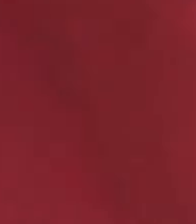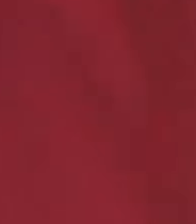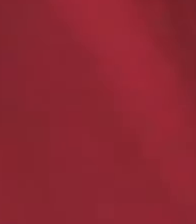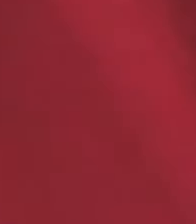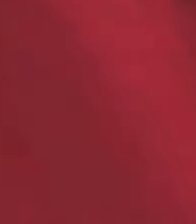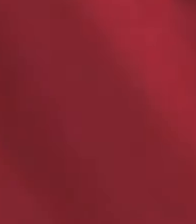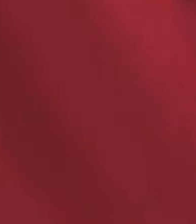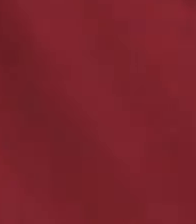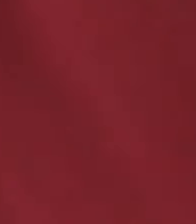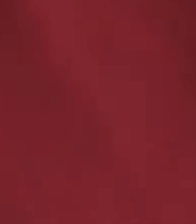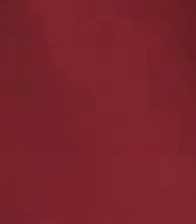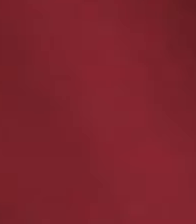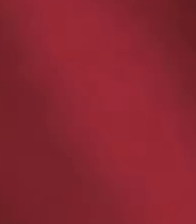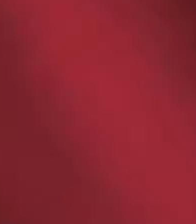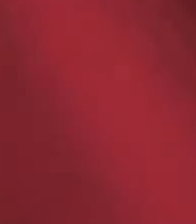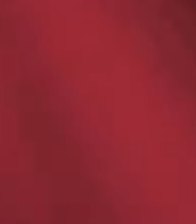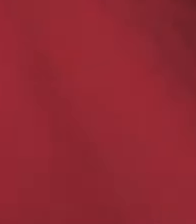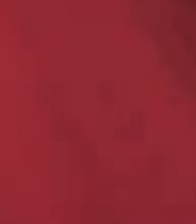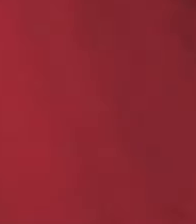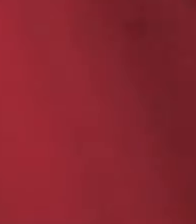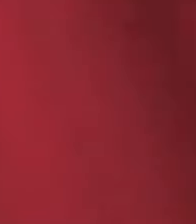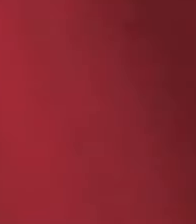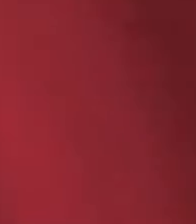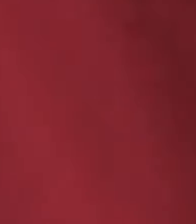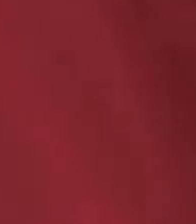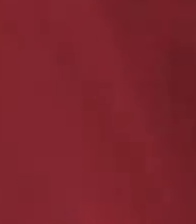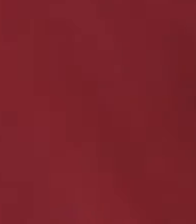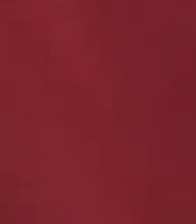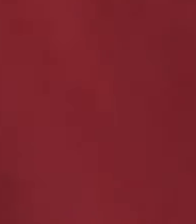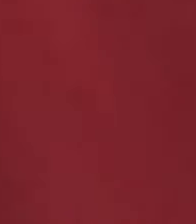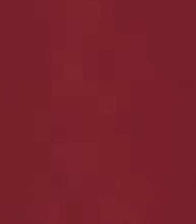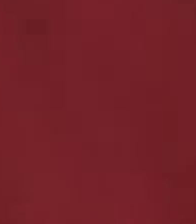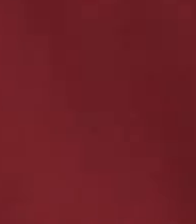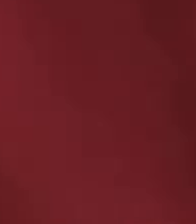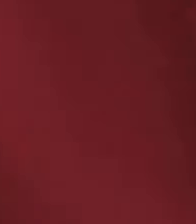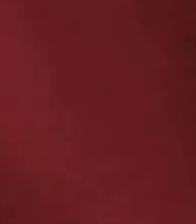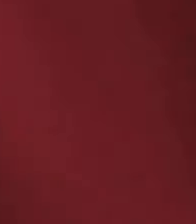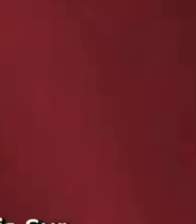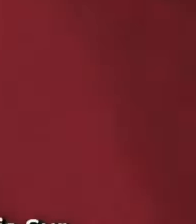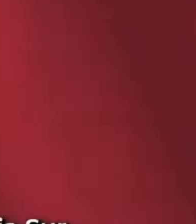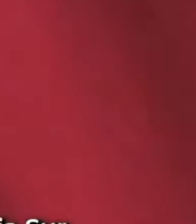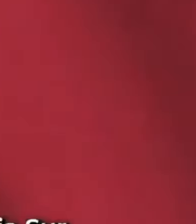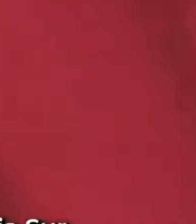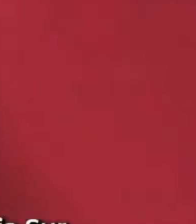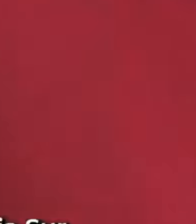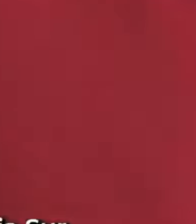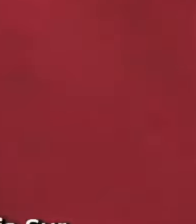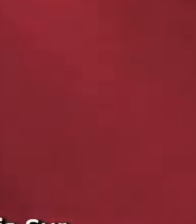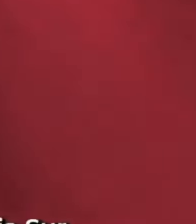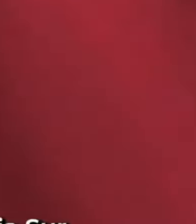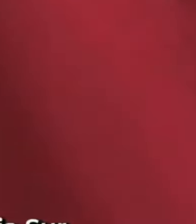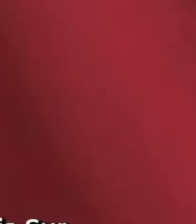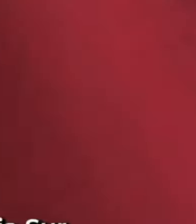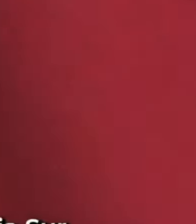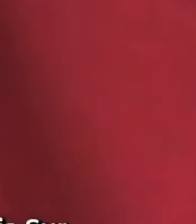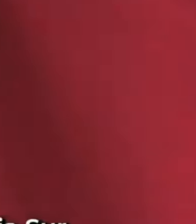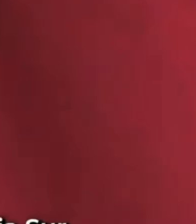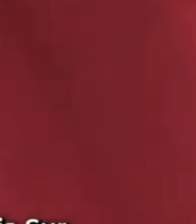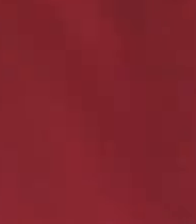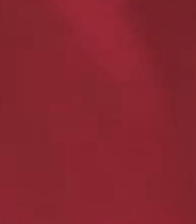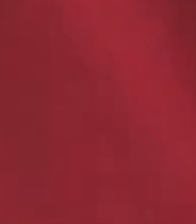¿Qué tal? Buen día, yo soy la doctora Teresa de Jesús, soy la médico responsable de la unidad médica de San Miguel de Comundú.